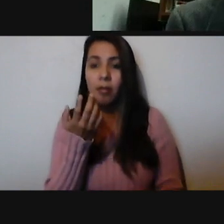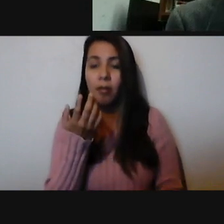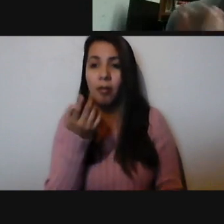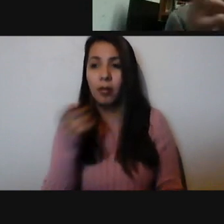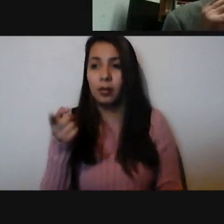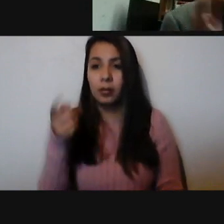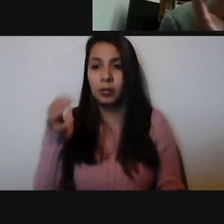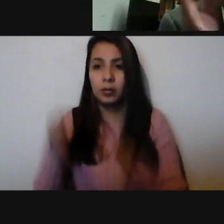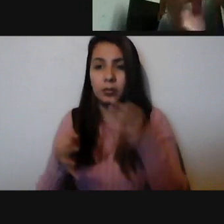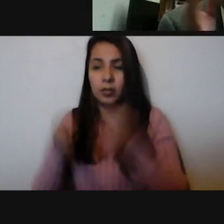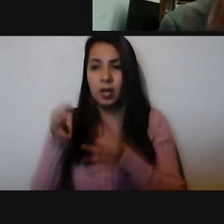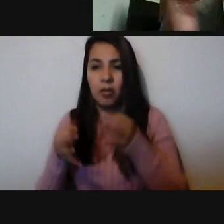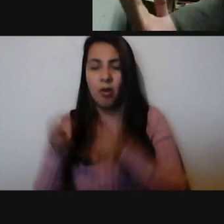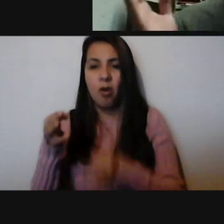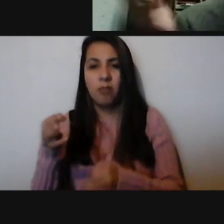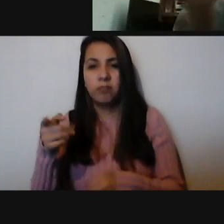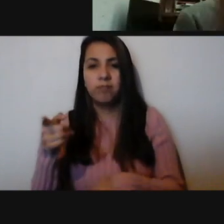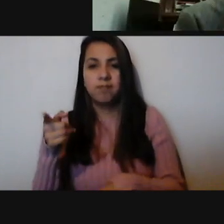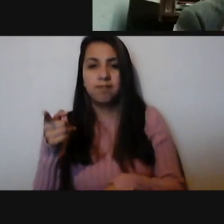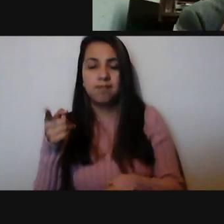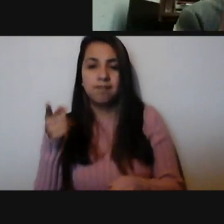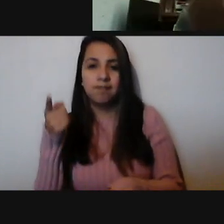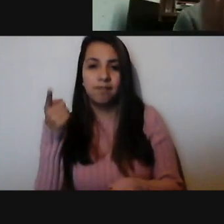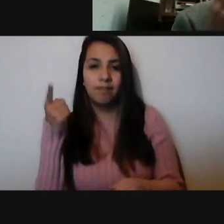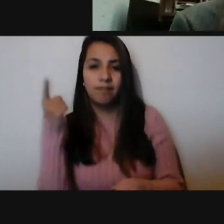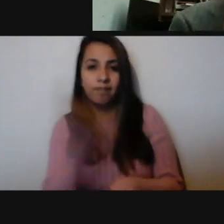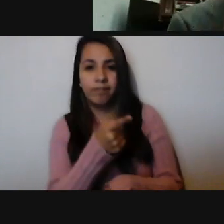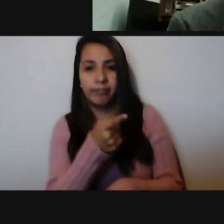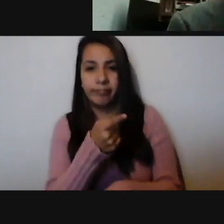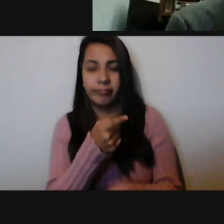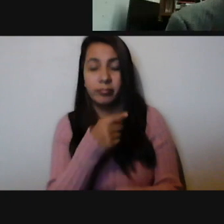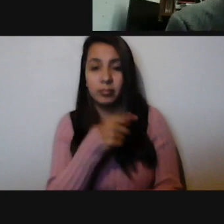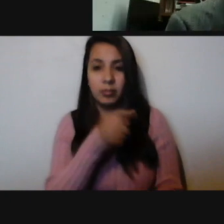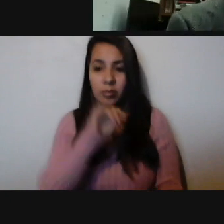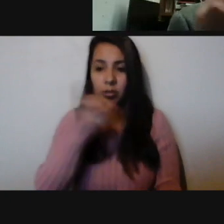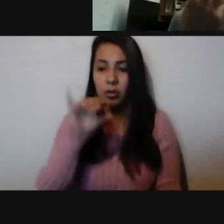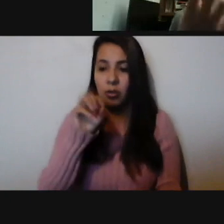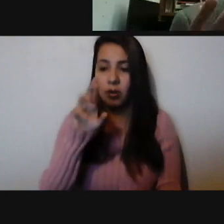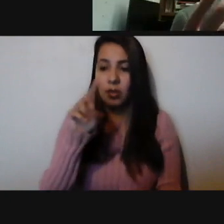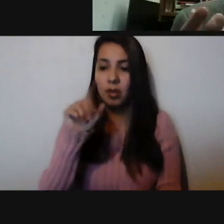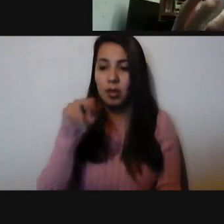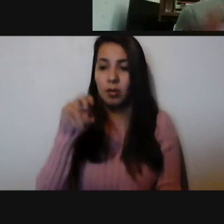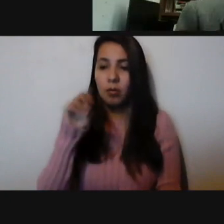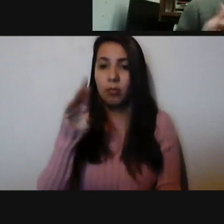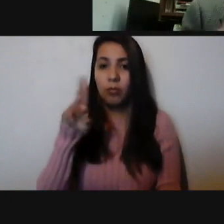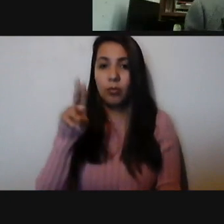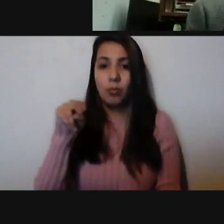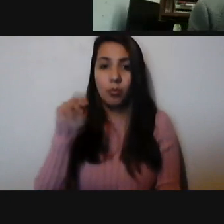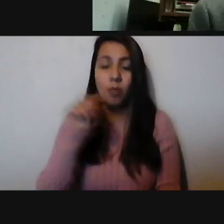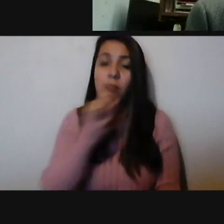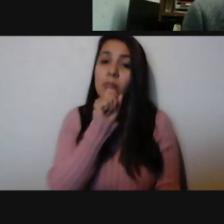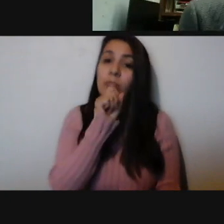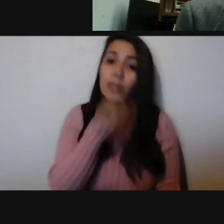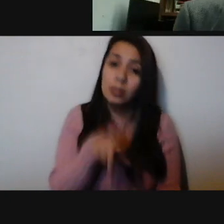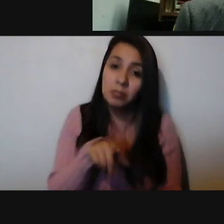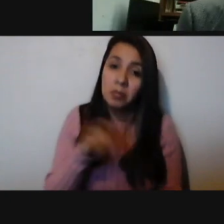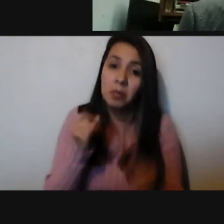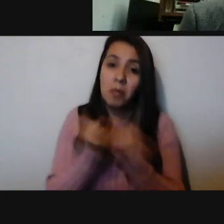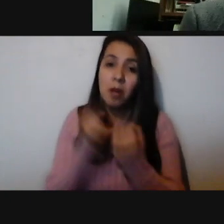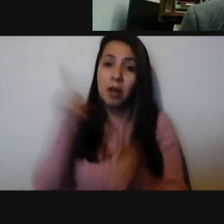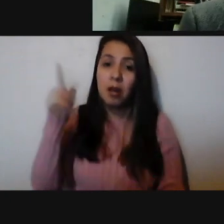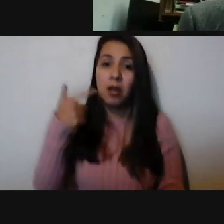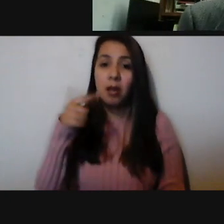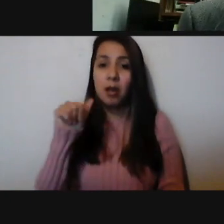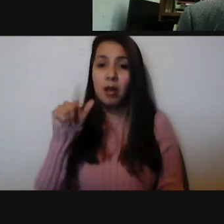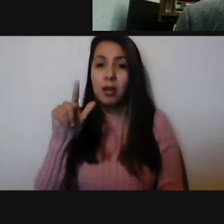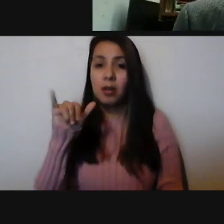que lo evaluó, ¿no? No quiero decir el juzgado que lo juzgó, no soy abogado tampoco, ¿no? Pero el juzgado que tomó el caso de